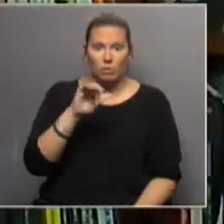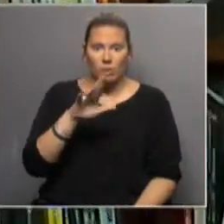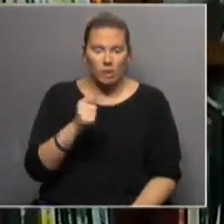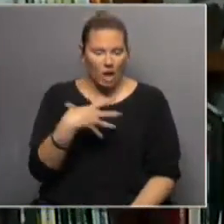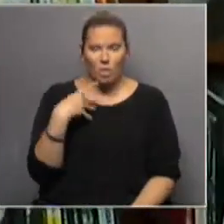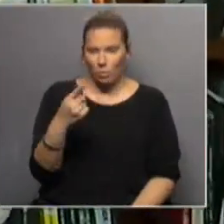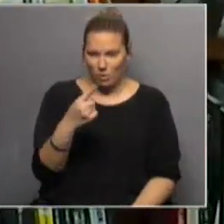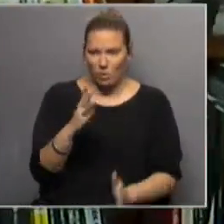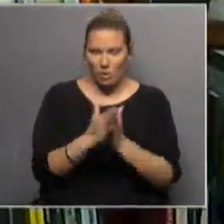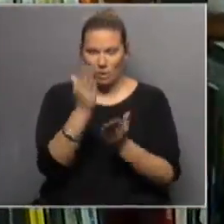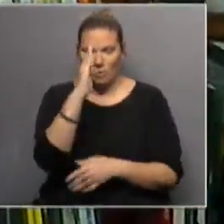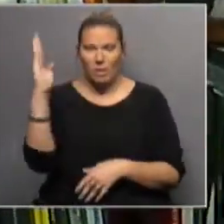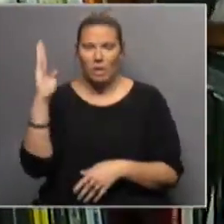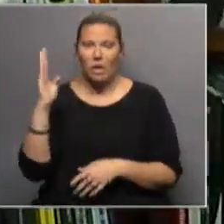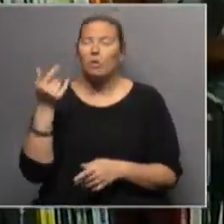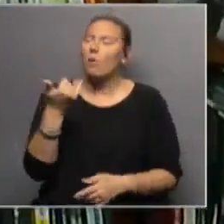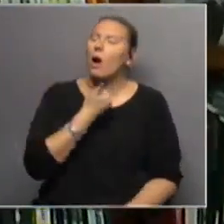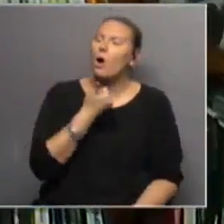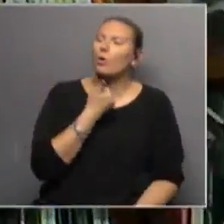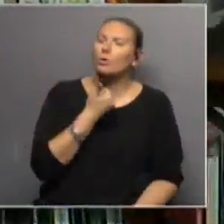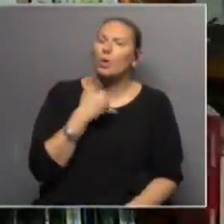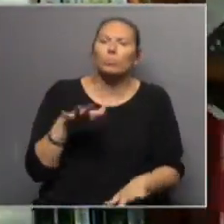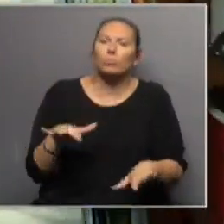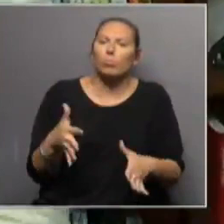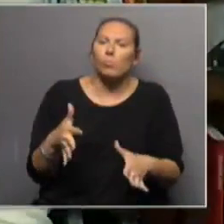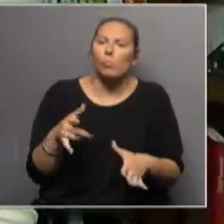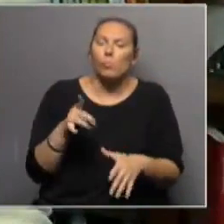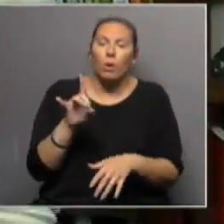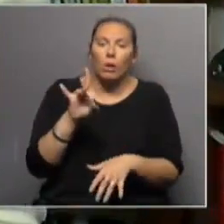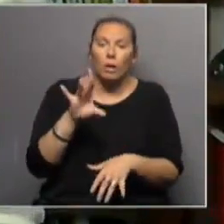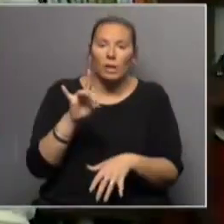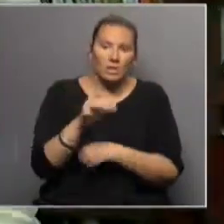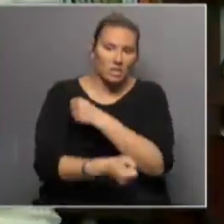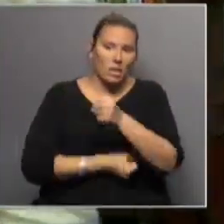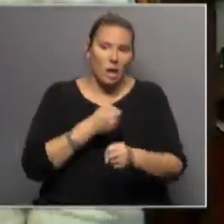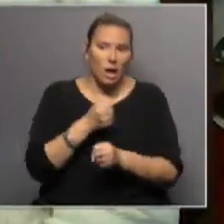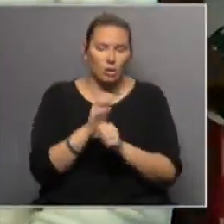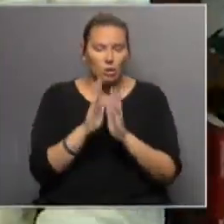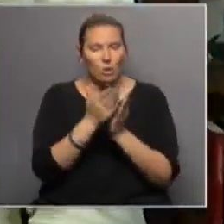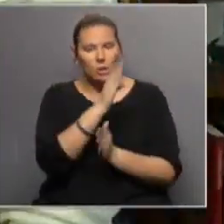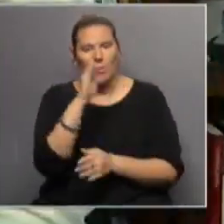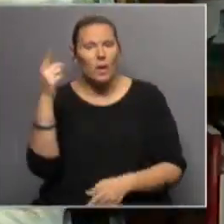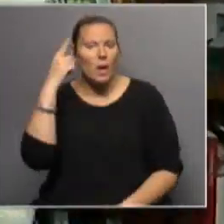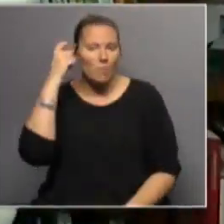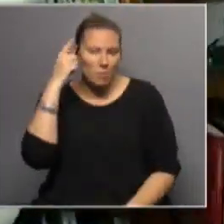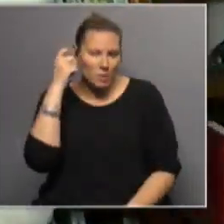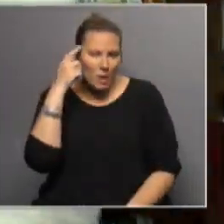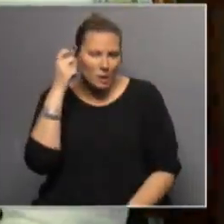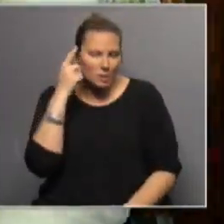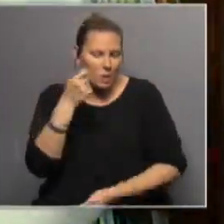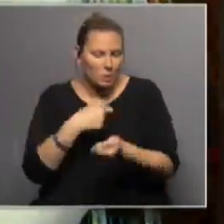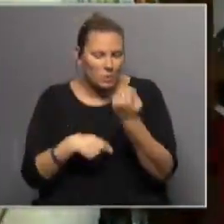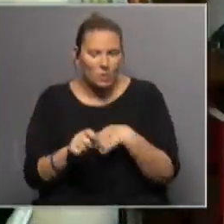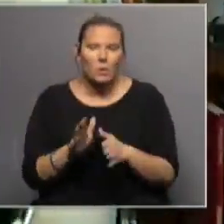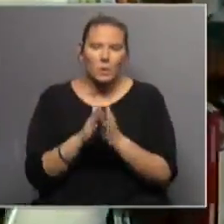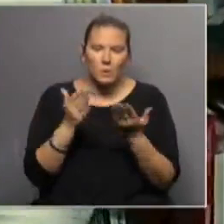la librería. Y bueno, nos va a contar un poco de cómo han sido estos 15 años de librería, de experiencia vendiendo